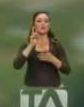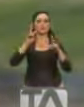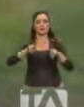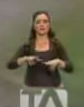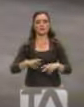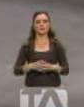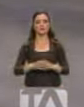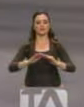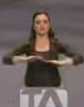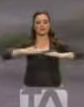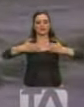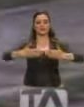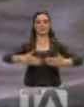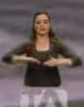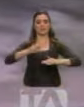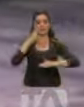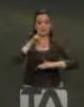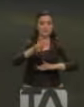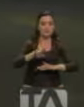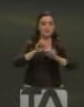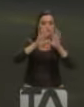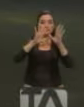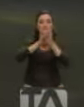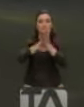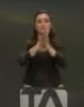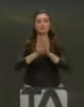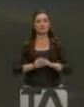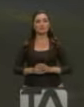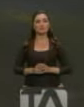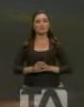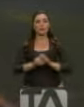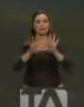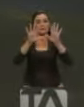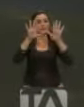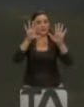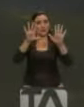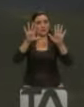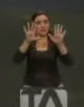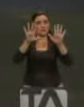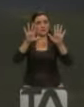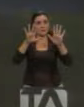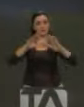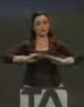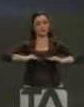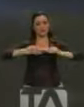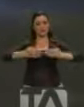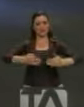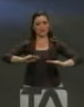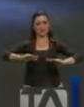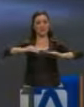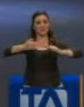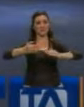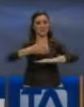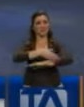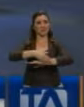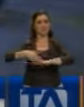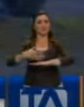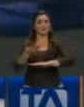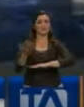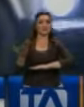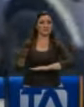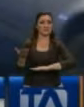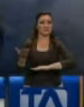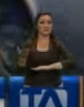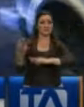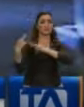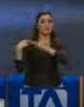los invisibles rompevelocidades. Aquí existen como 10 rompevelocidades, pero la verdad es que no sé a quién le